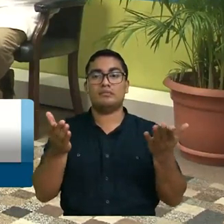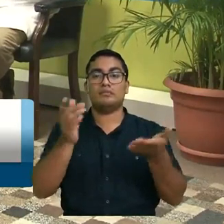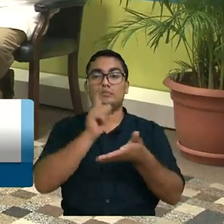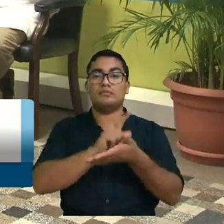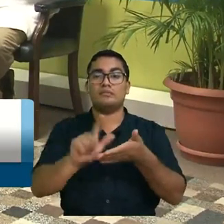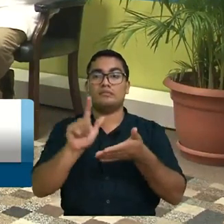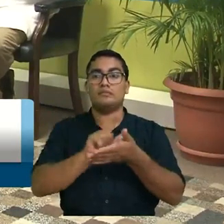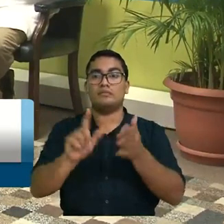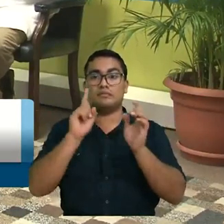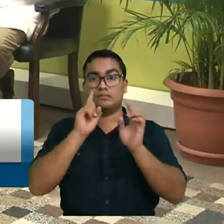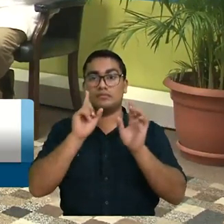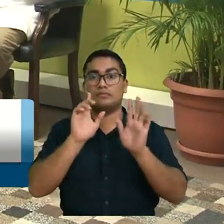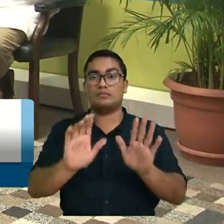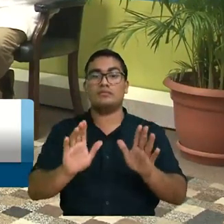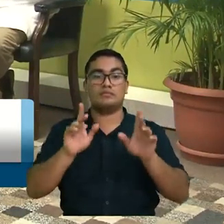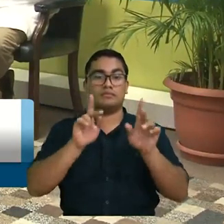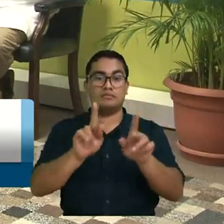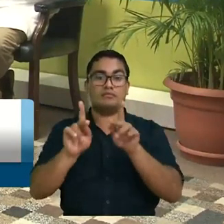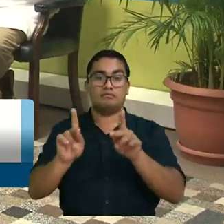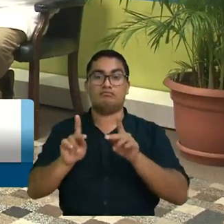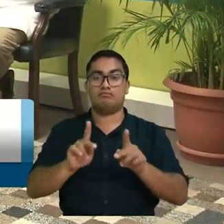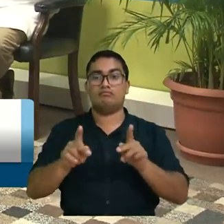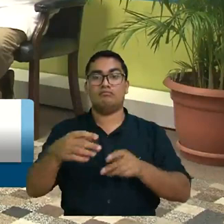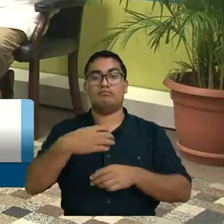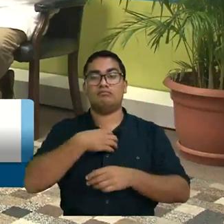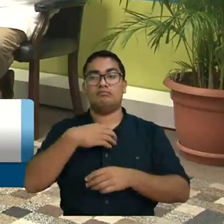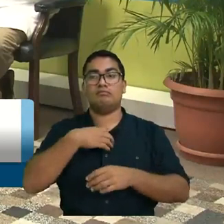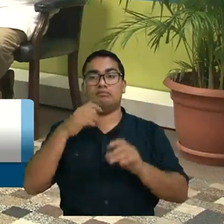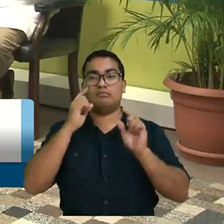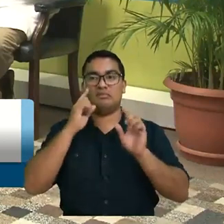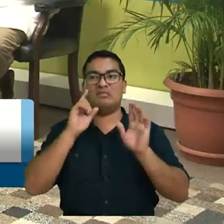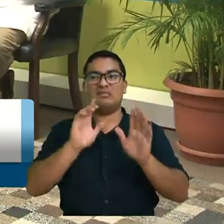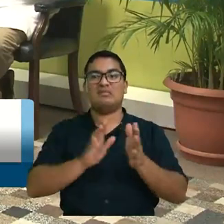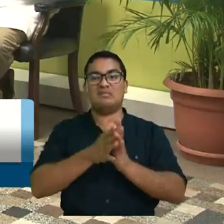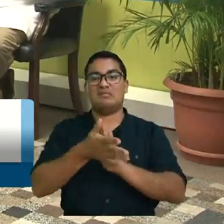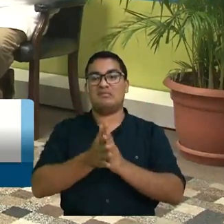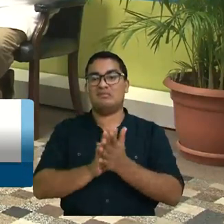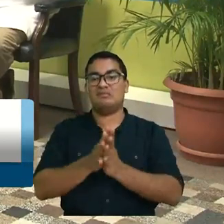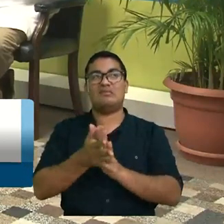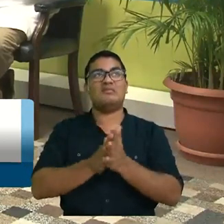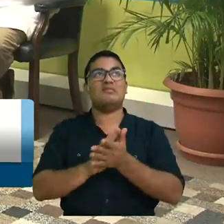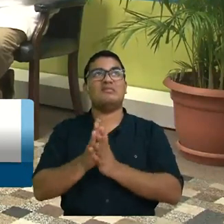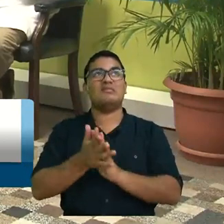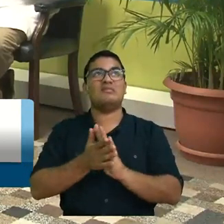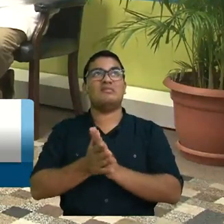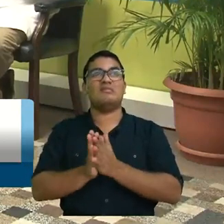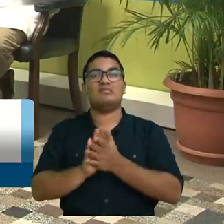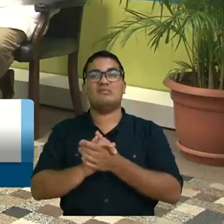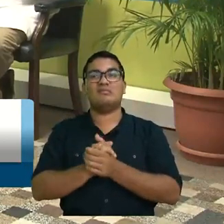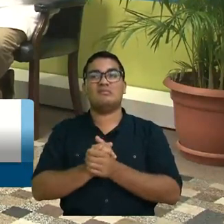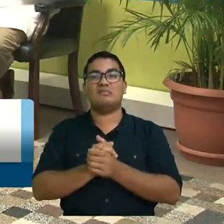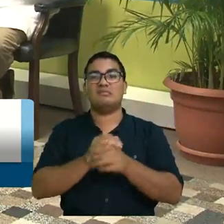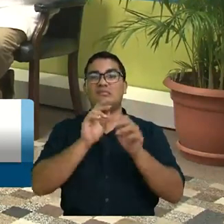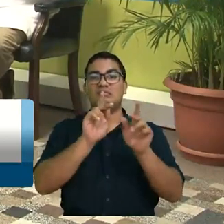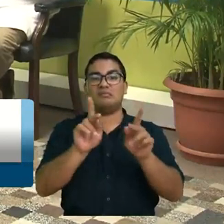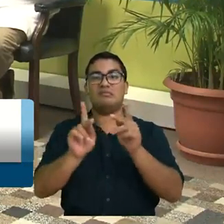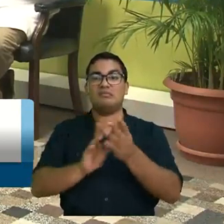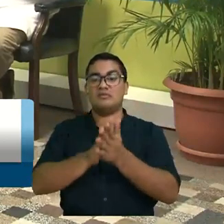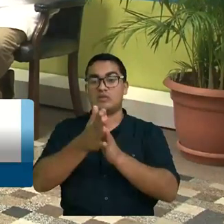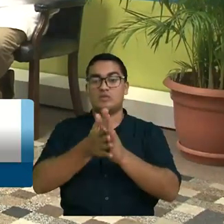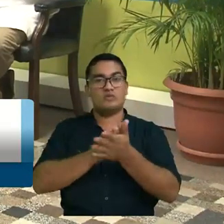higiene personales, con el simple lavado de manos de estas personas, lavarse las manos muy